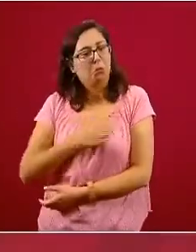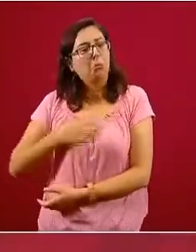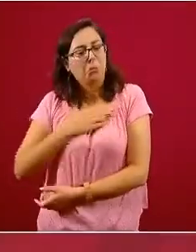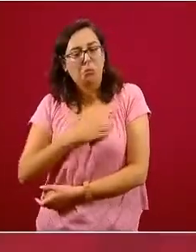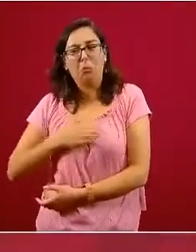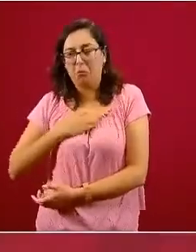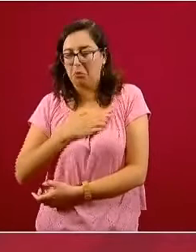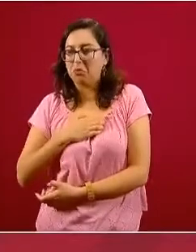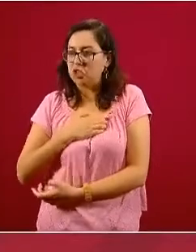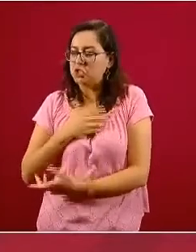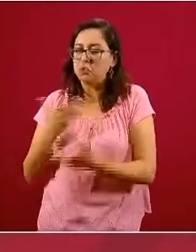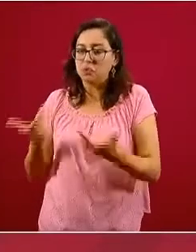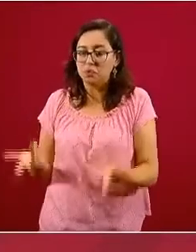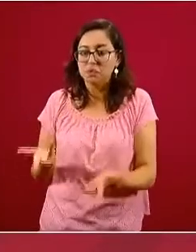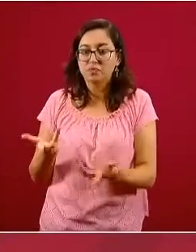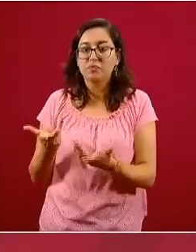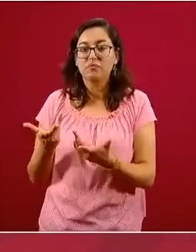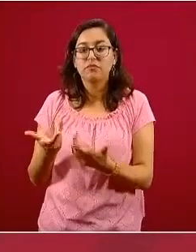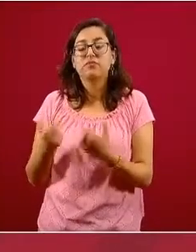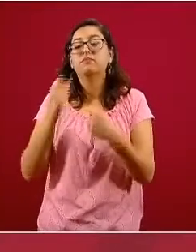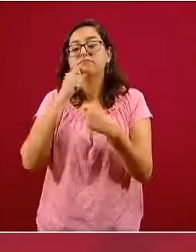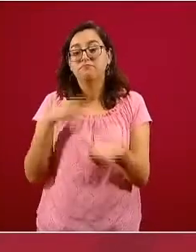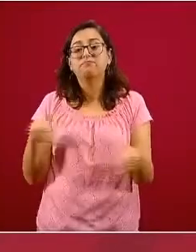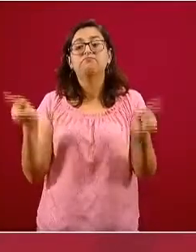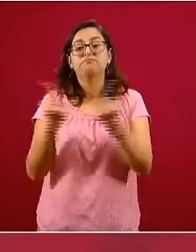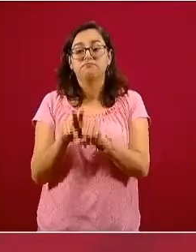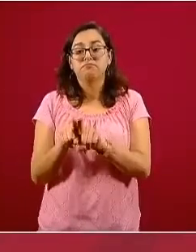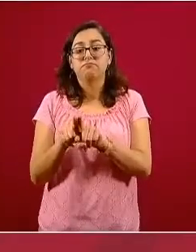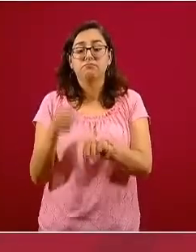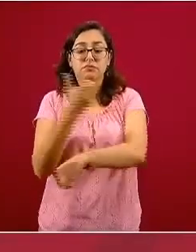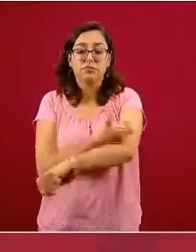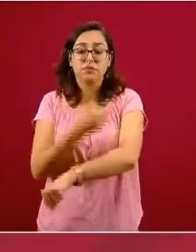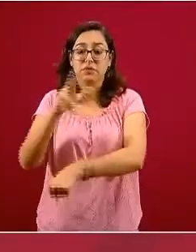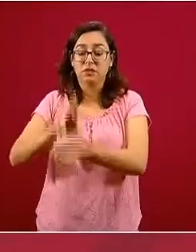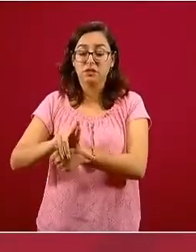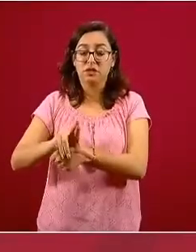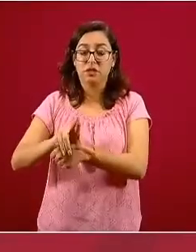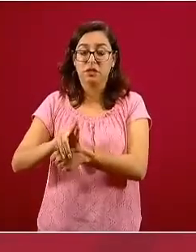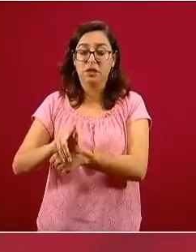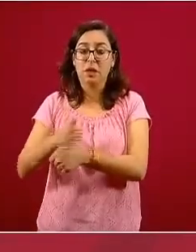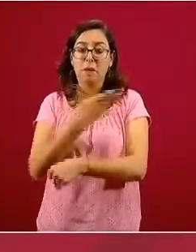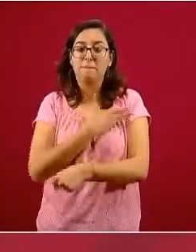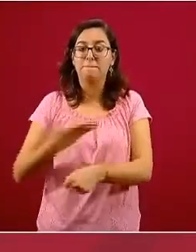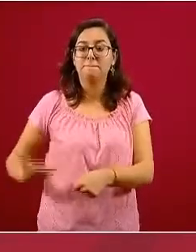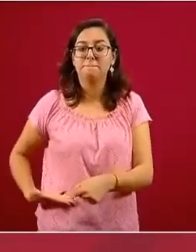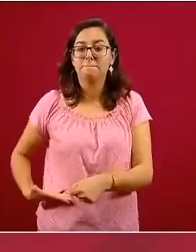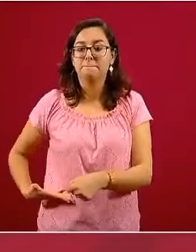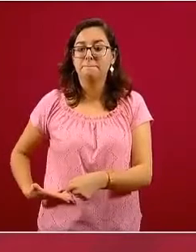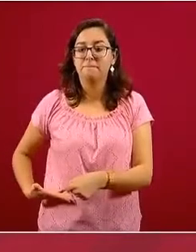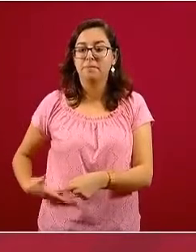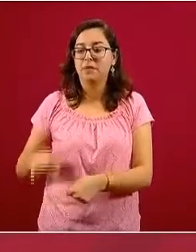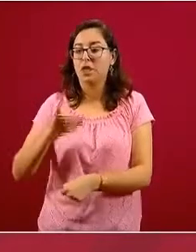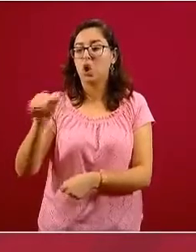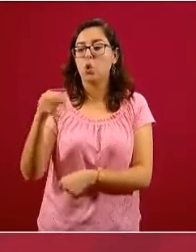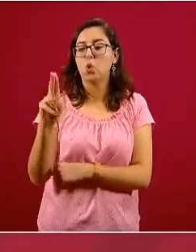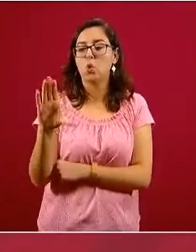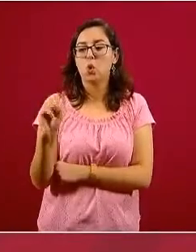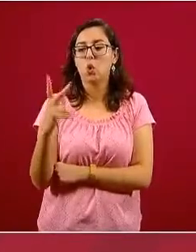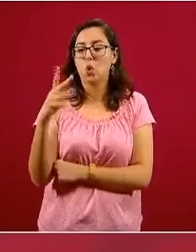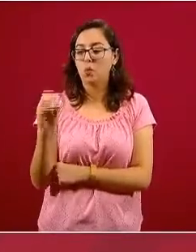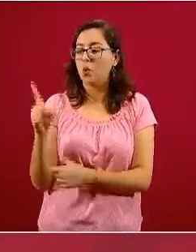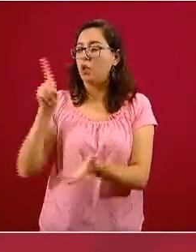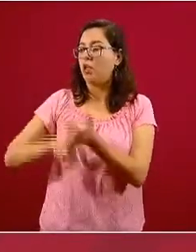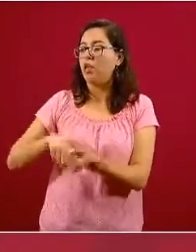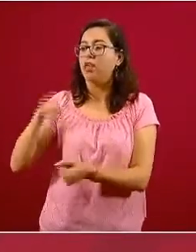y tuve el gusto de conversar con el coordinador, el presidente de la Junta de Coordinación Política